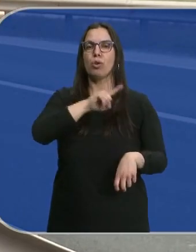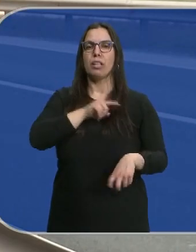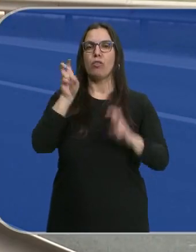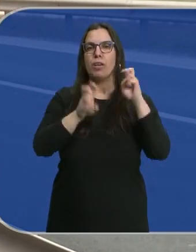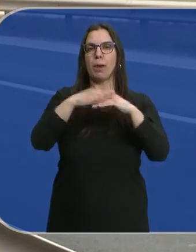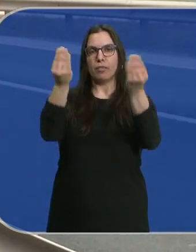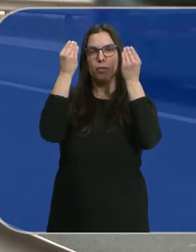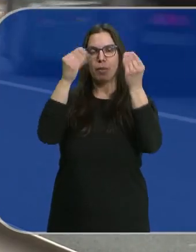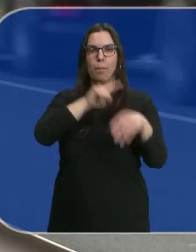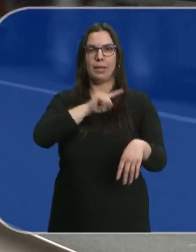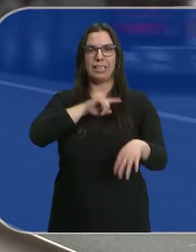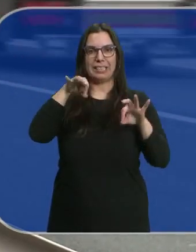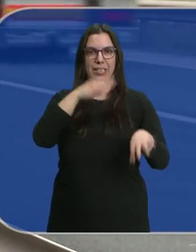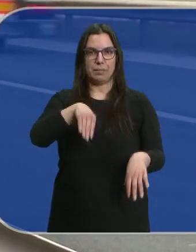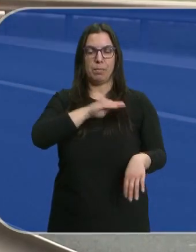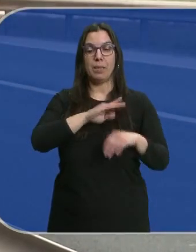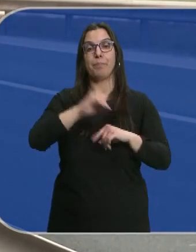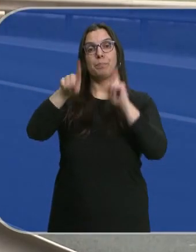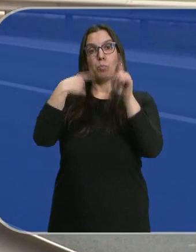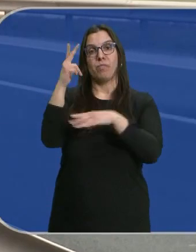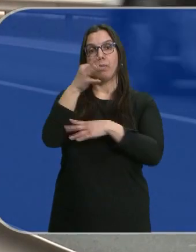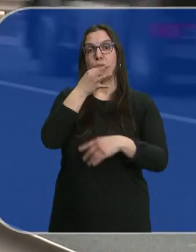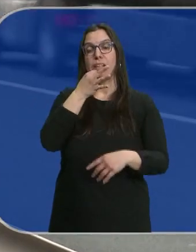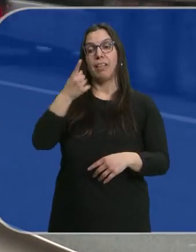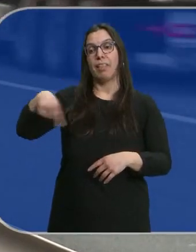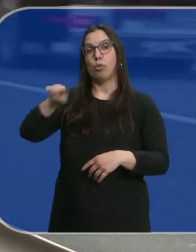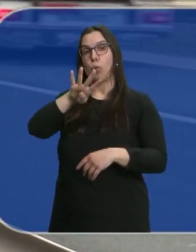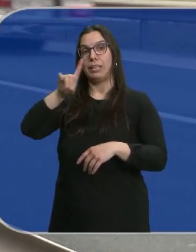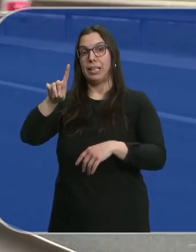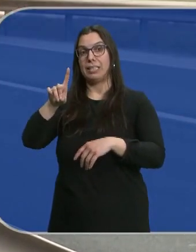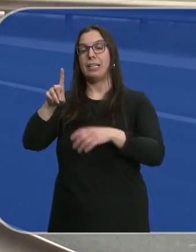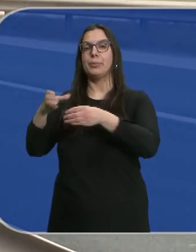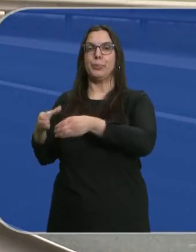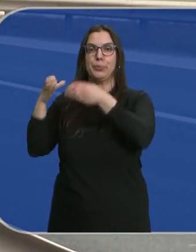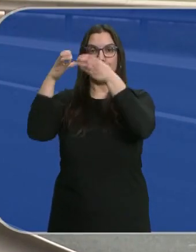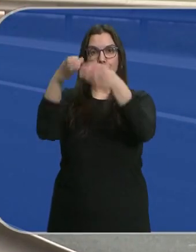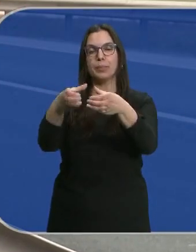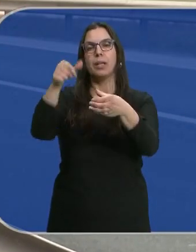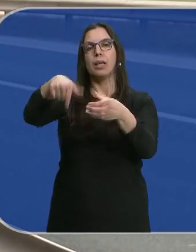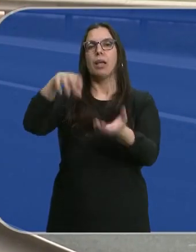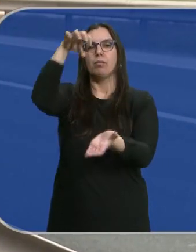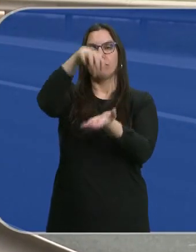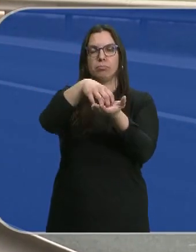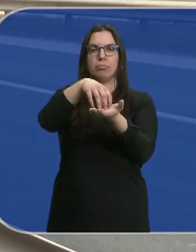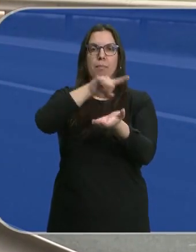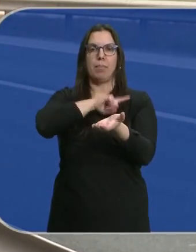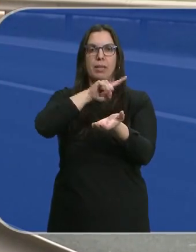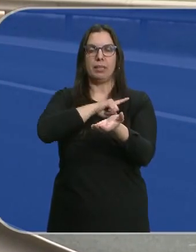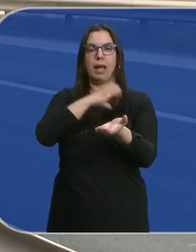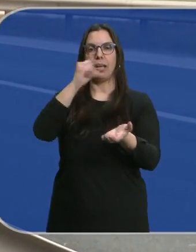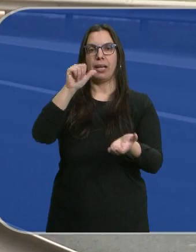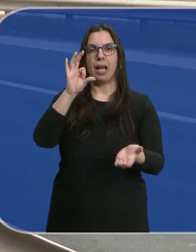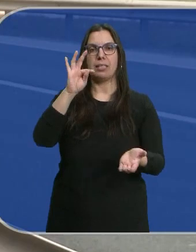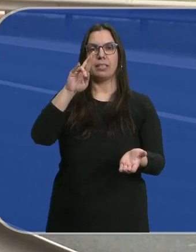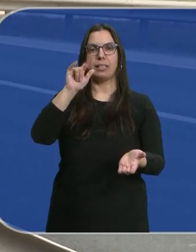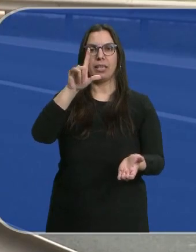formación militar en España. Esa misma tarde está previsto que 46 de ellos se desplacen hasta esta base militar Cid Campeador de Castrillo del